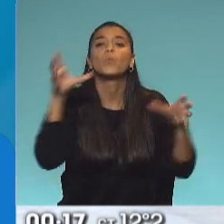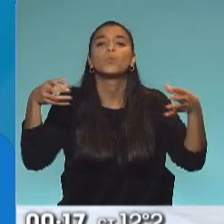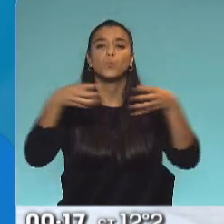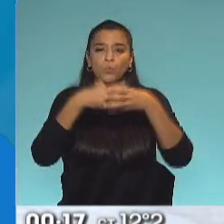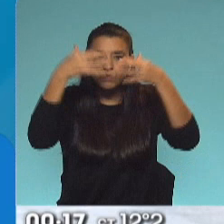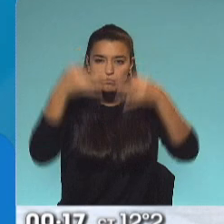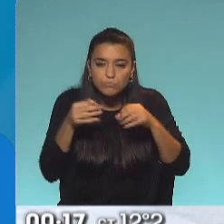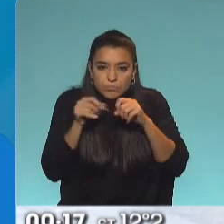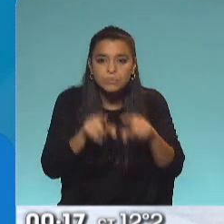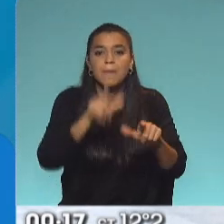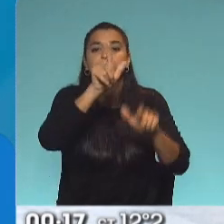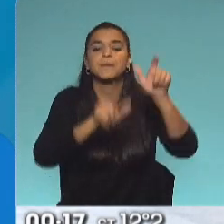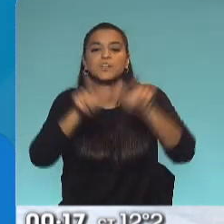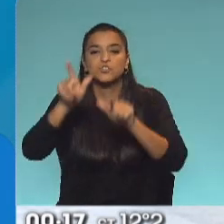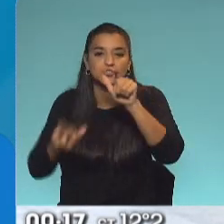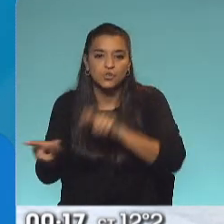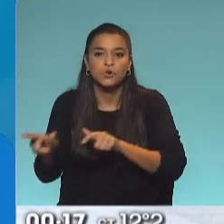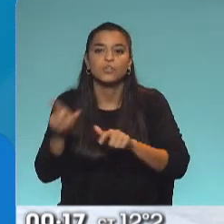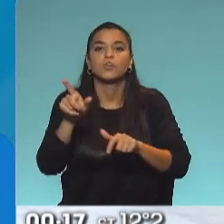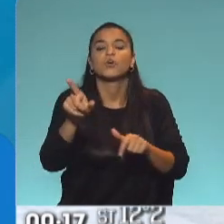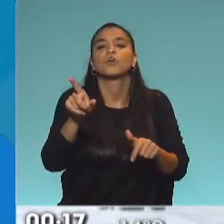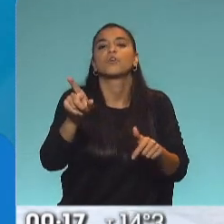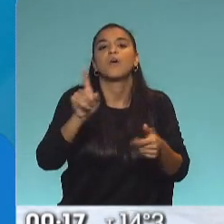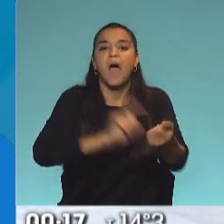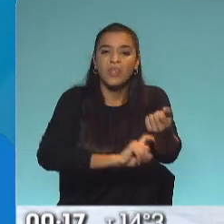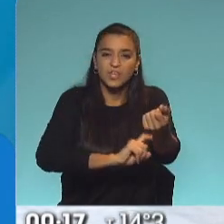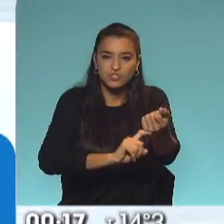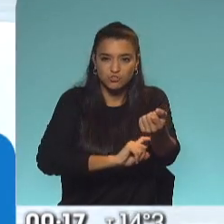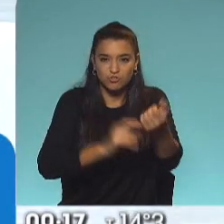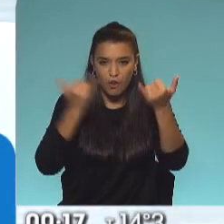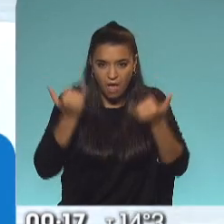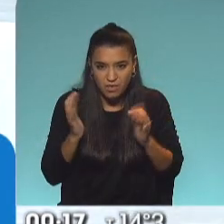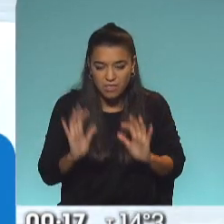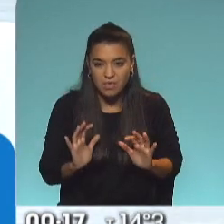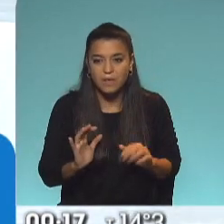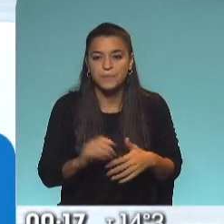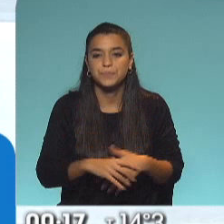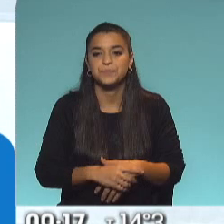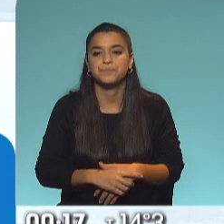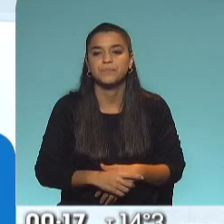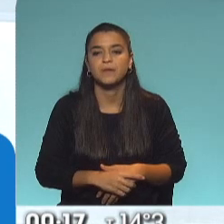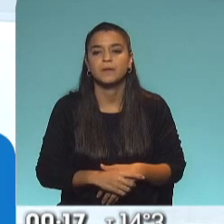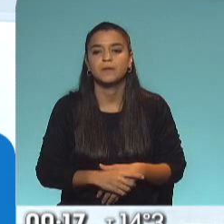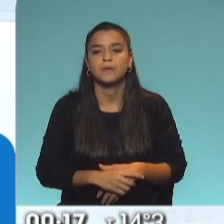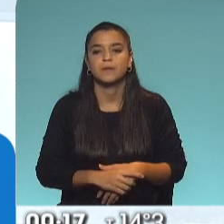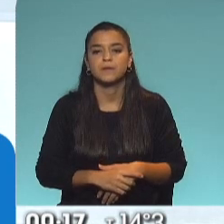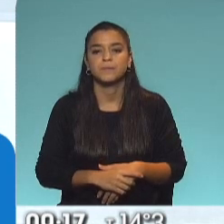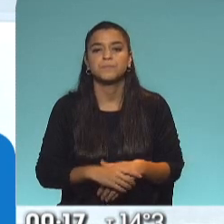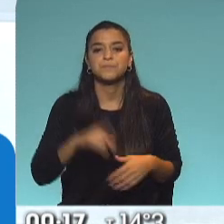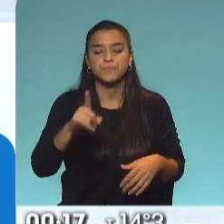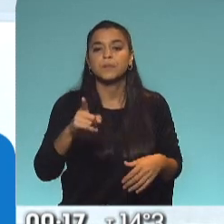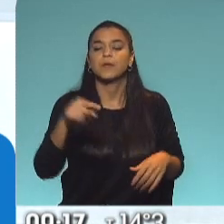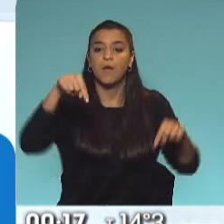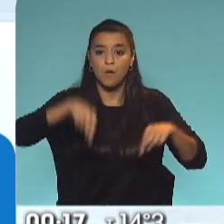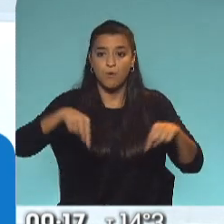que son las personas que tienen consumos problemáticos y adicciones qué se han